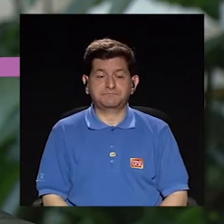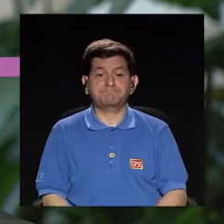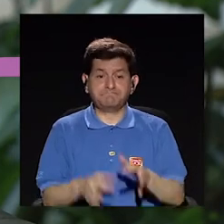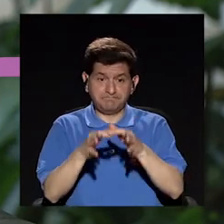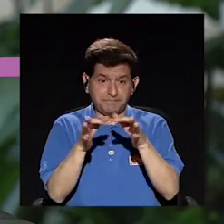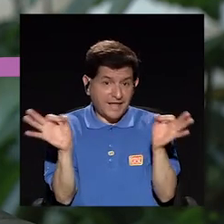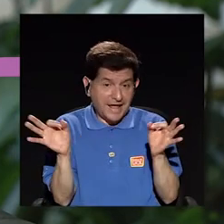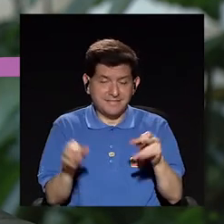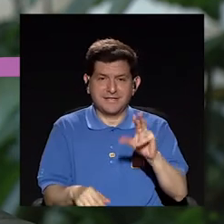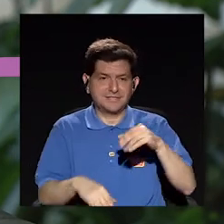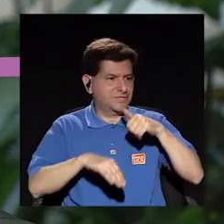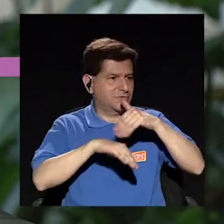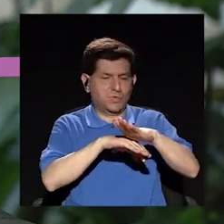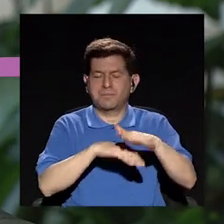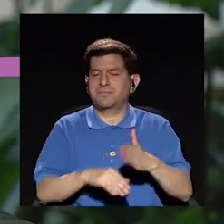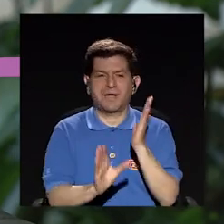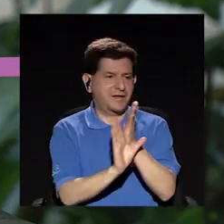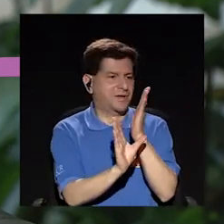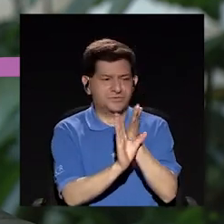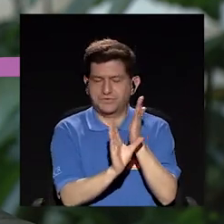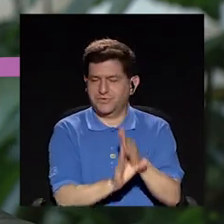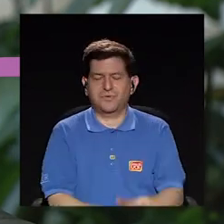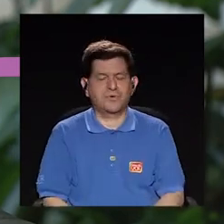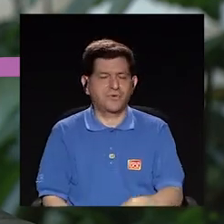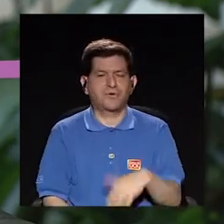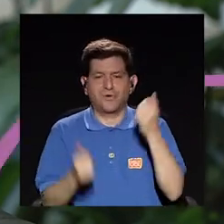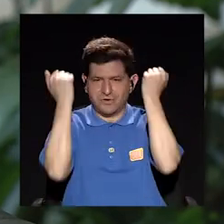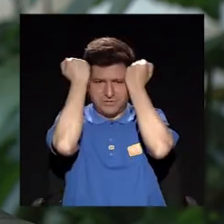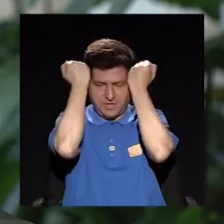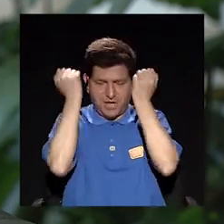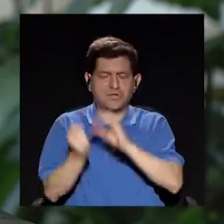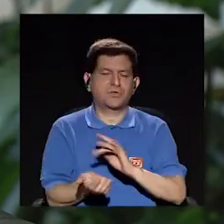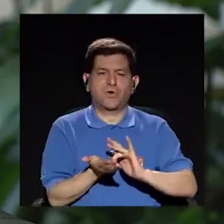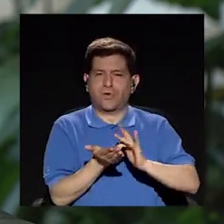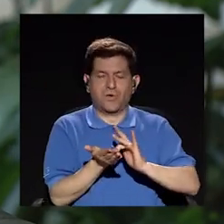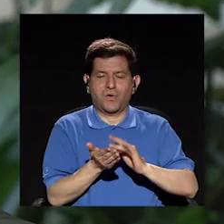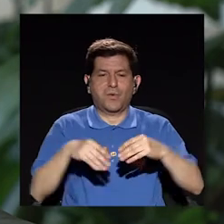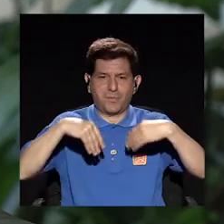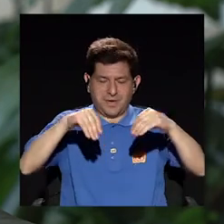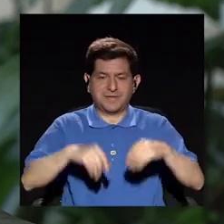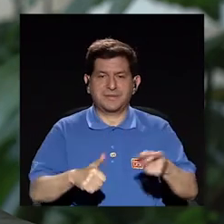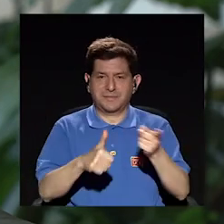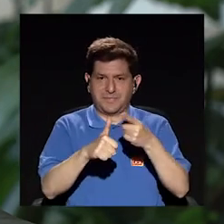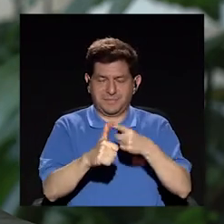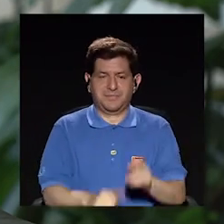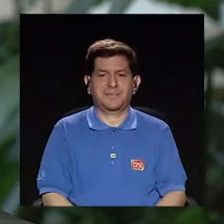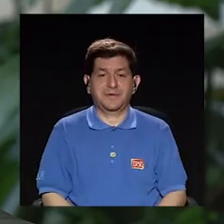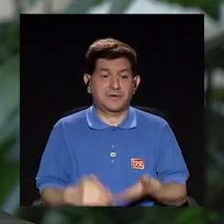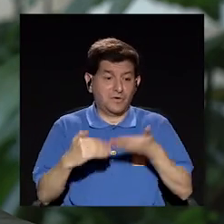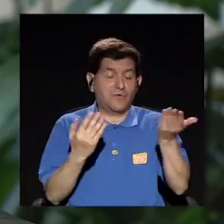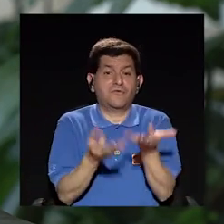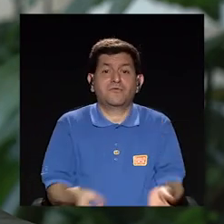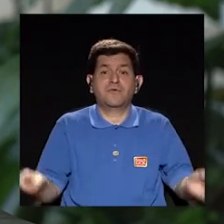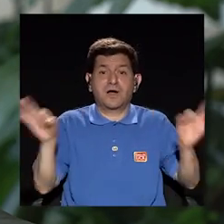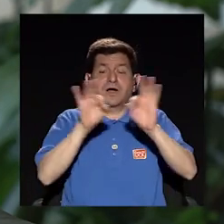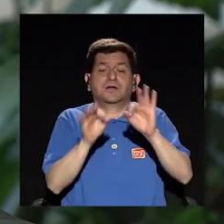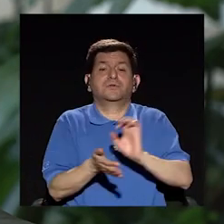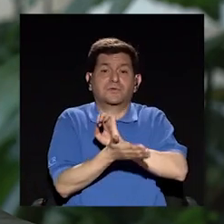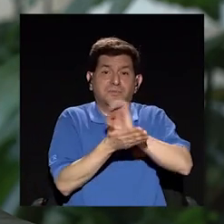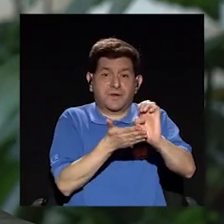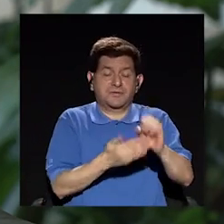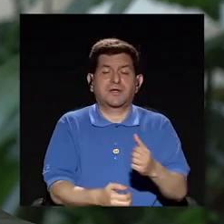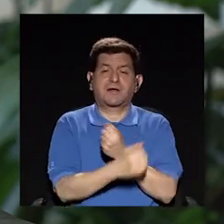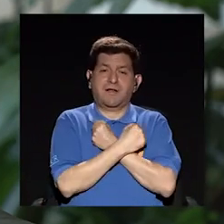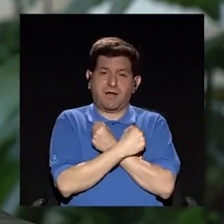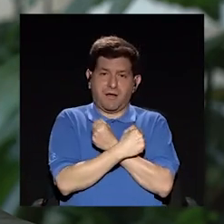son gratis, no los vamos a mandar a ningún psicólogo, ni a ningún psiquiatra, ni a ninguna farmacia. Número uno, el factor más importante en la